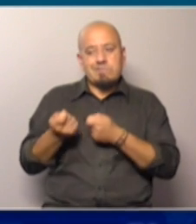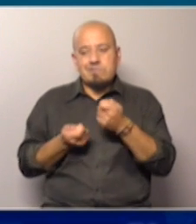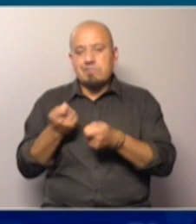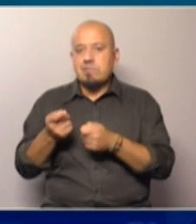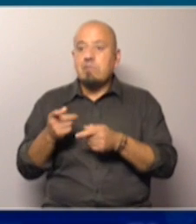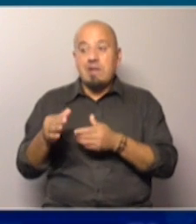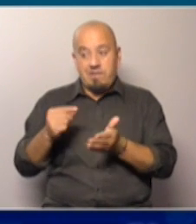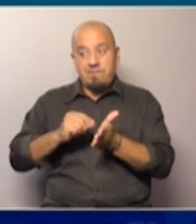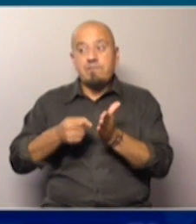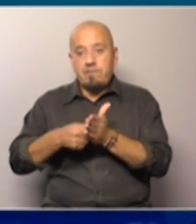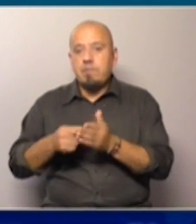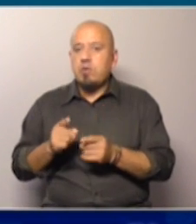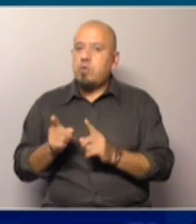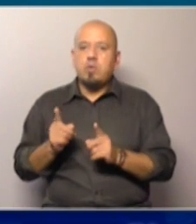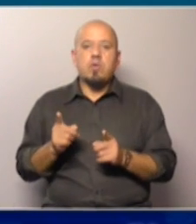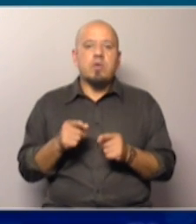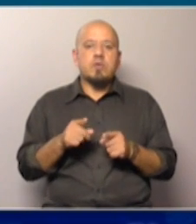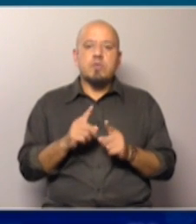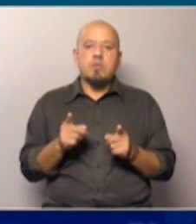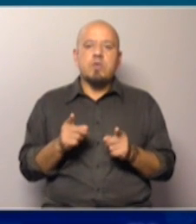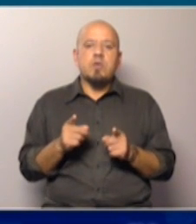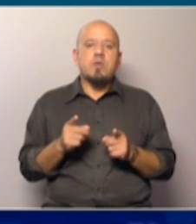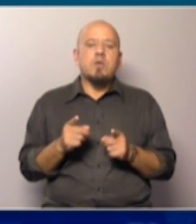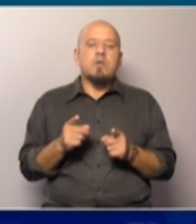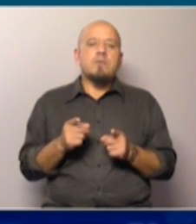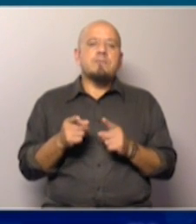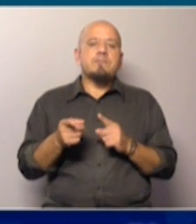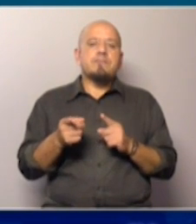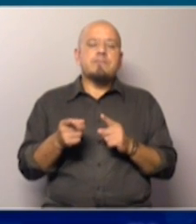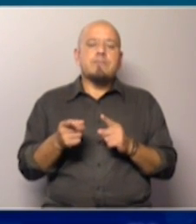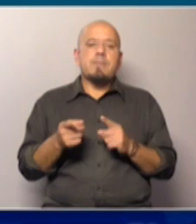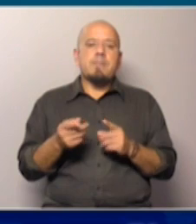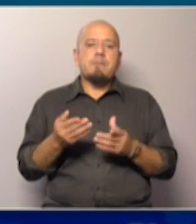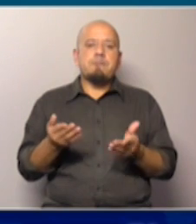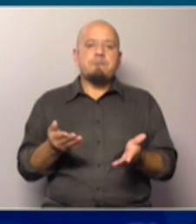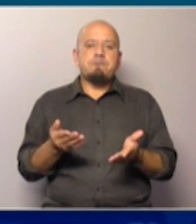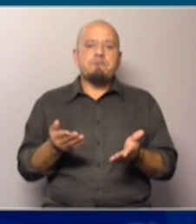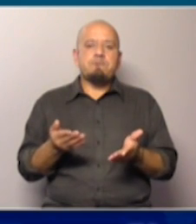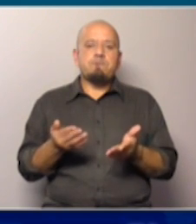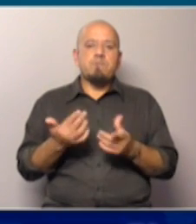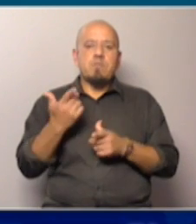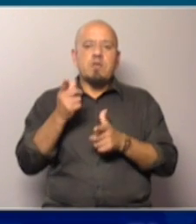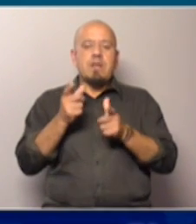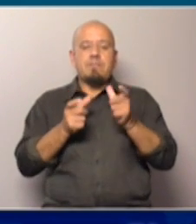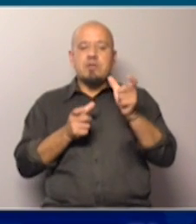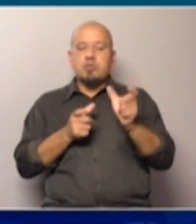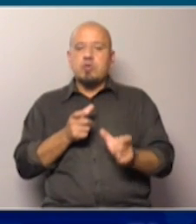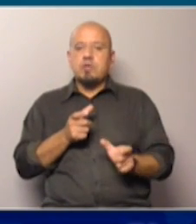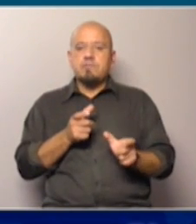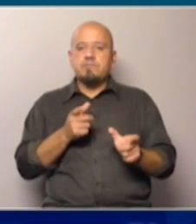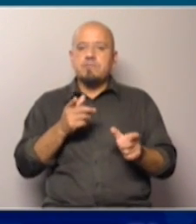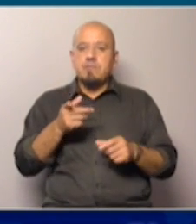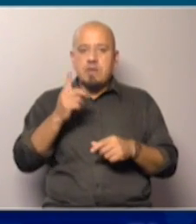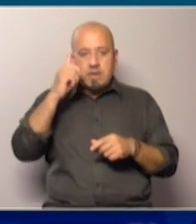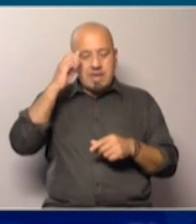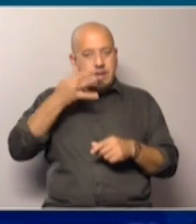indebidas, o no debe haber situaciones que ponen a la persona en una condición en la que en